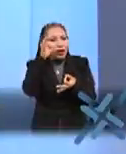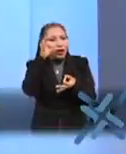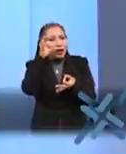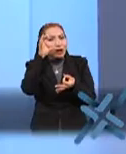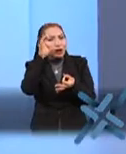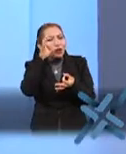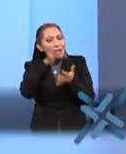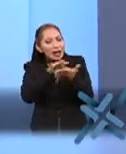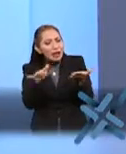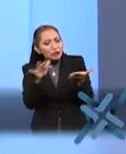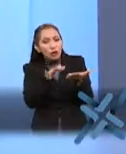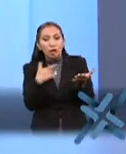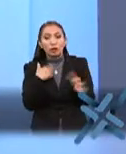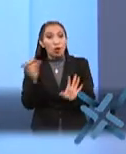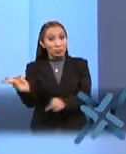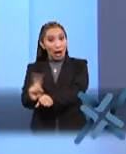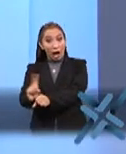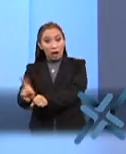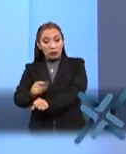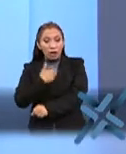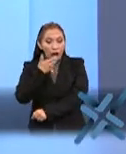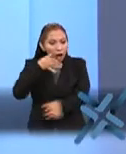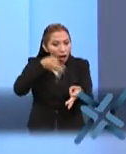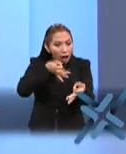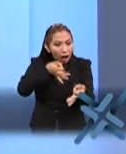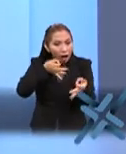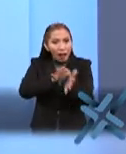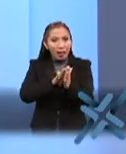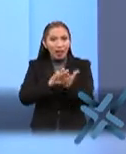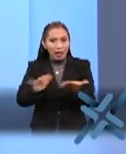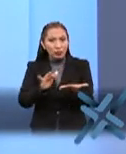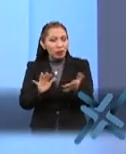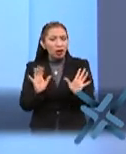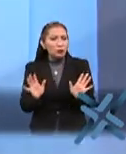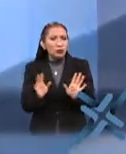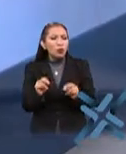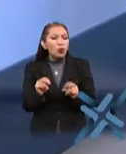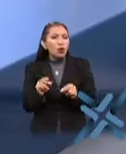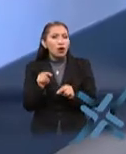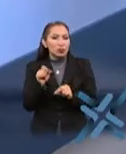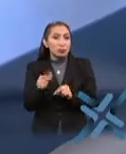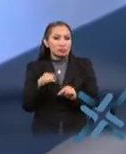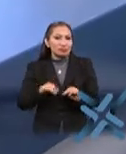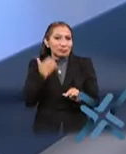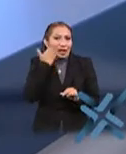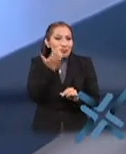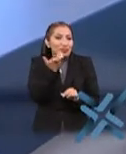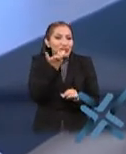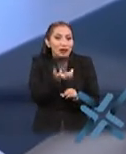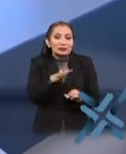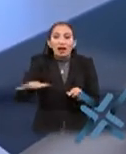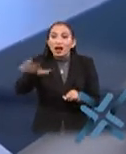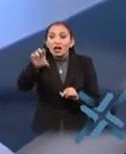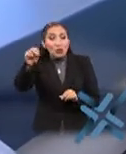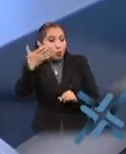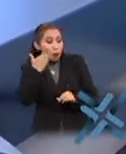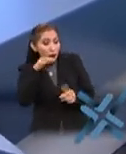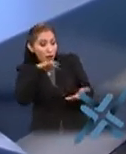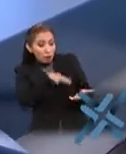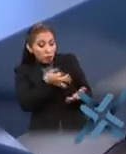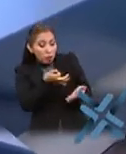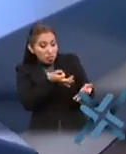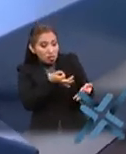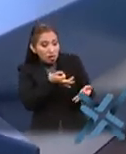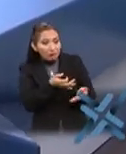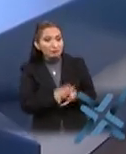alguien que diariamente esté en esa narrativa, y precisamente nuestra intención era llegar a sectores que no tenían tanto apego